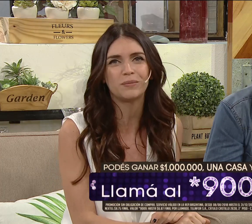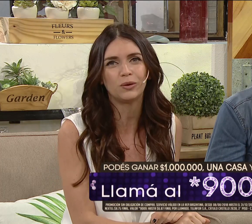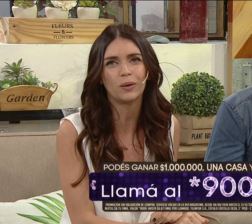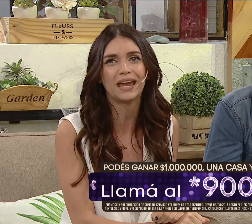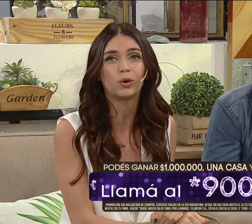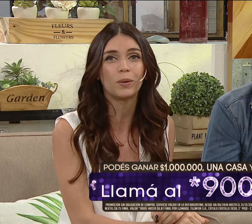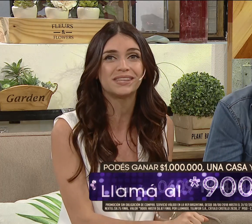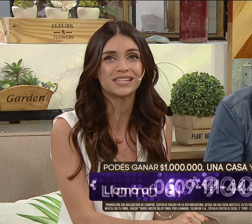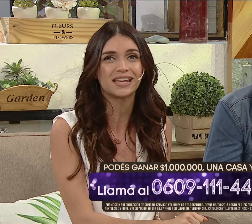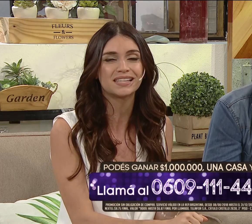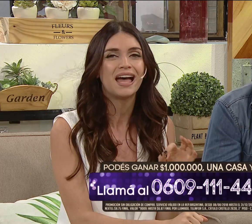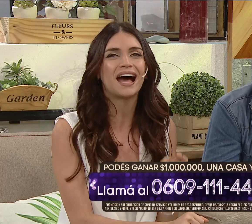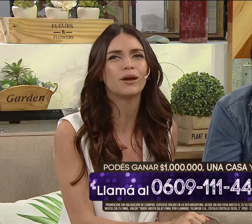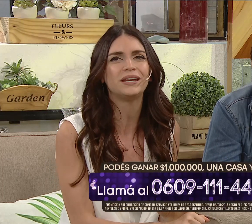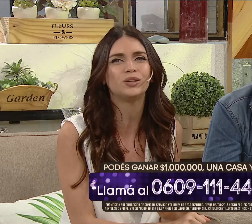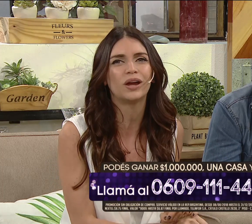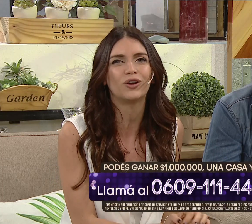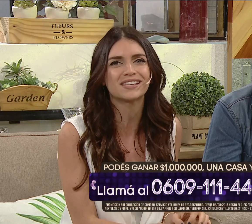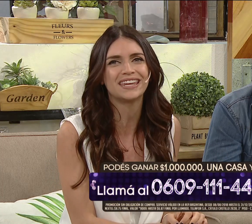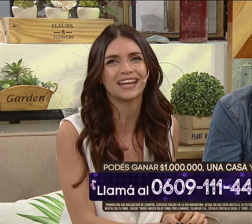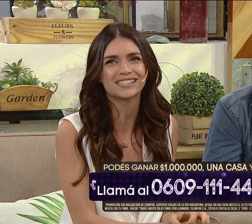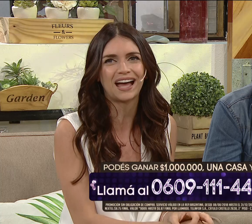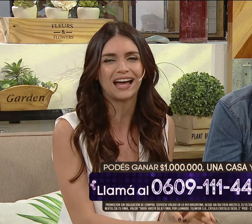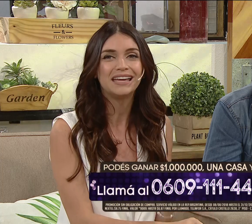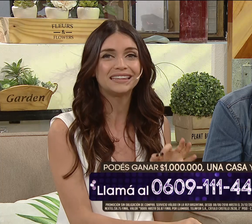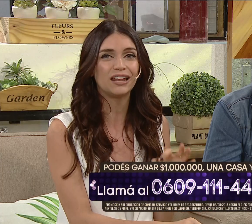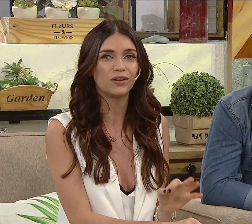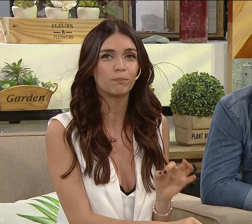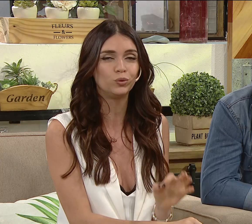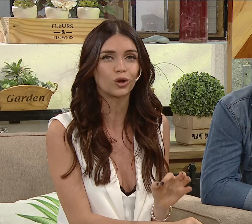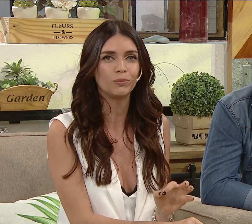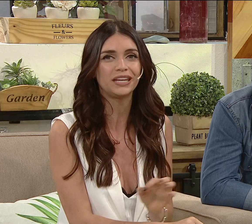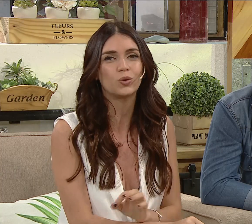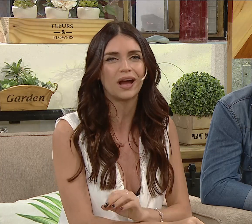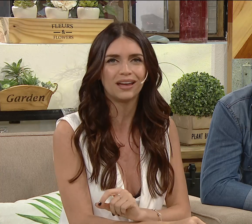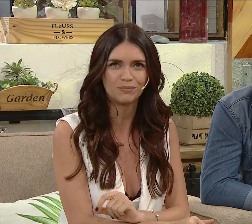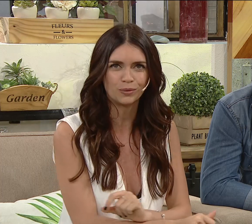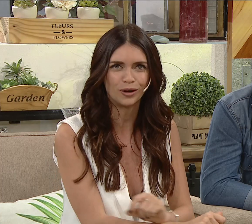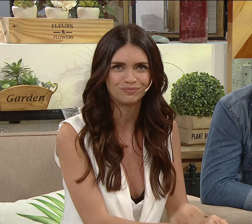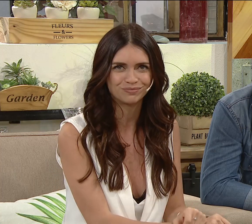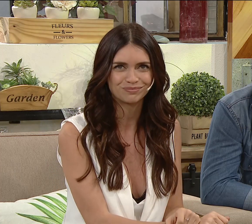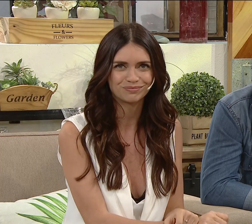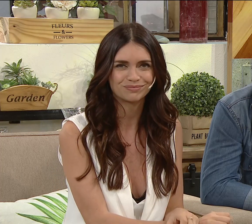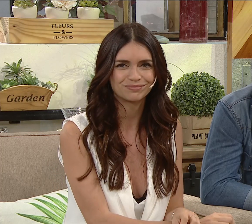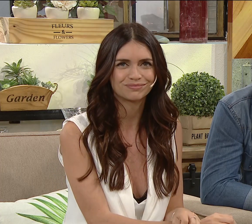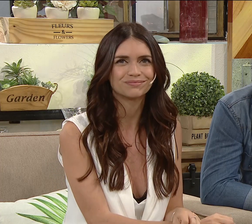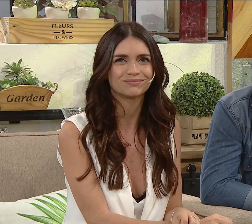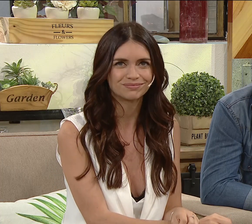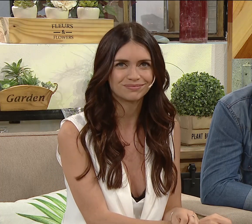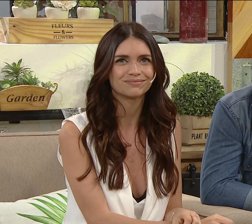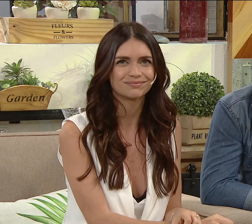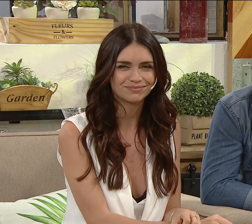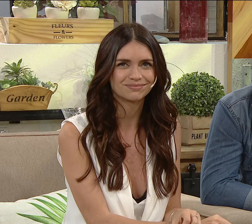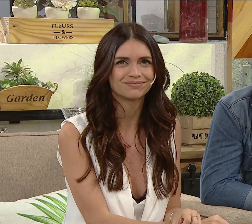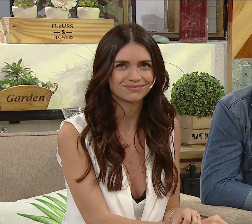asterisco 9009 el jueves 16 a las 21 horas. Ingresa a telefe.com y jugá en vivo. Claro que sí. Para más información